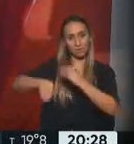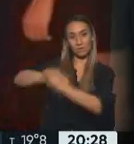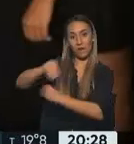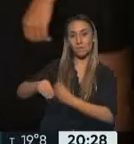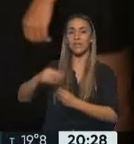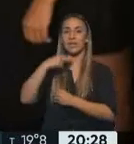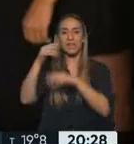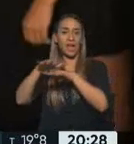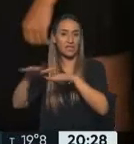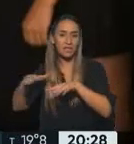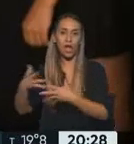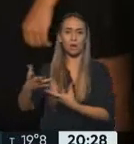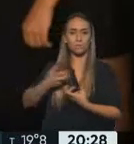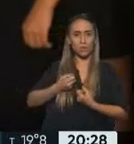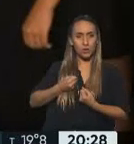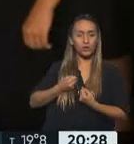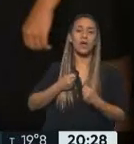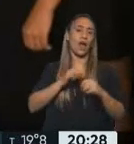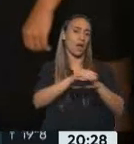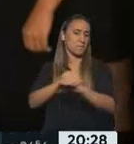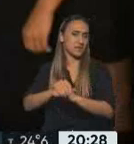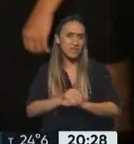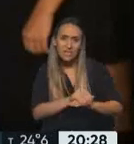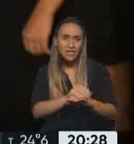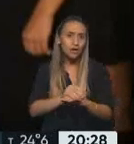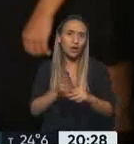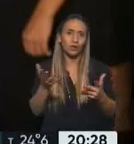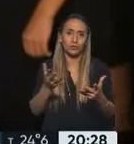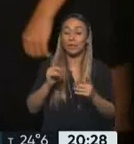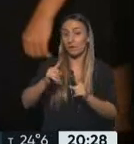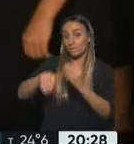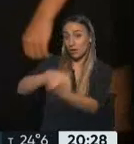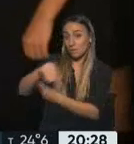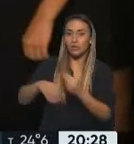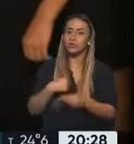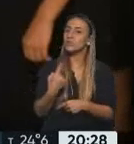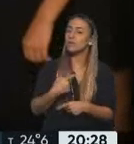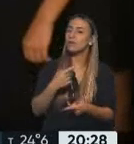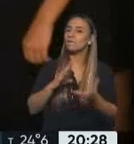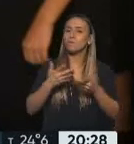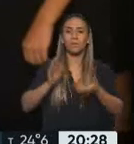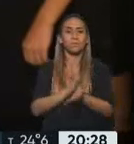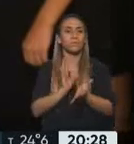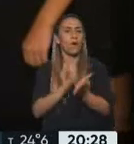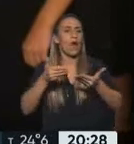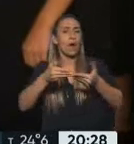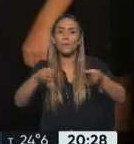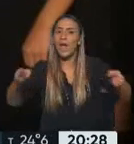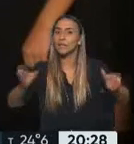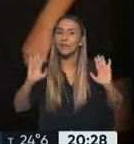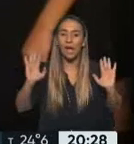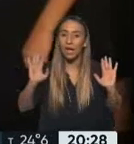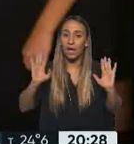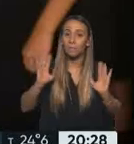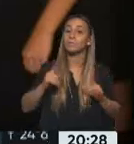mis hijos, de amigos, de la familia, porque yo siempre lo llevé de una forma muy abierta. Antes